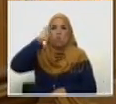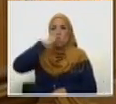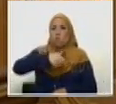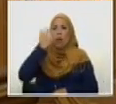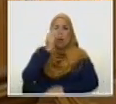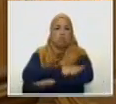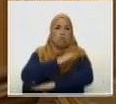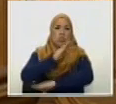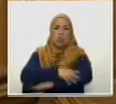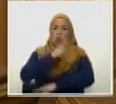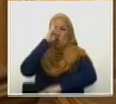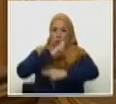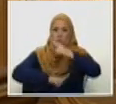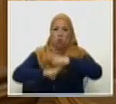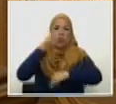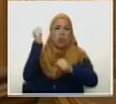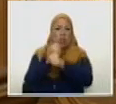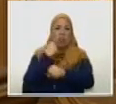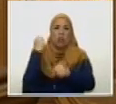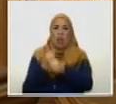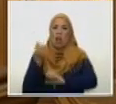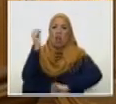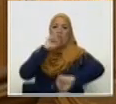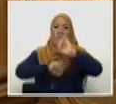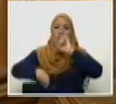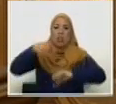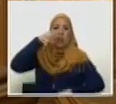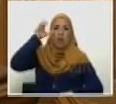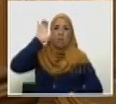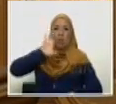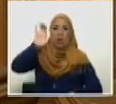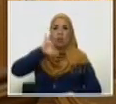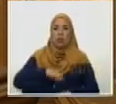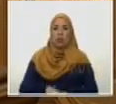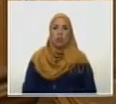moralizado, comprometido a defender la patria.